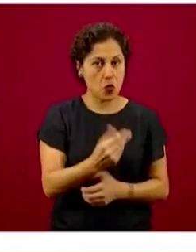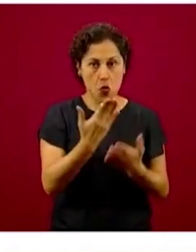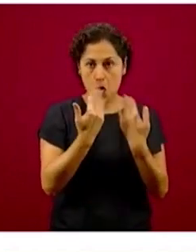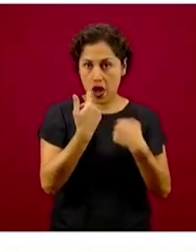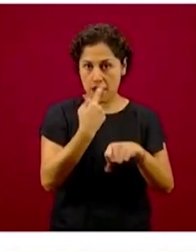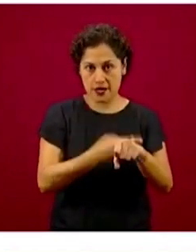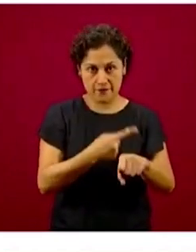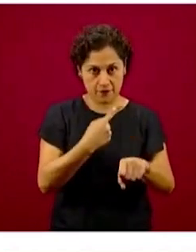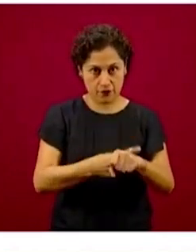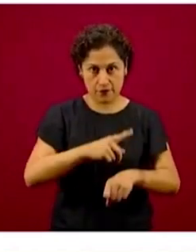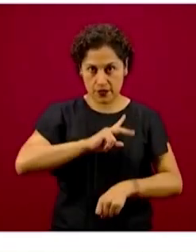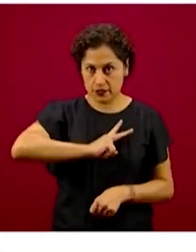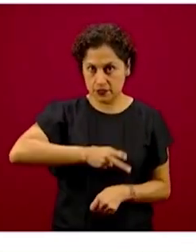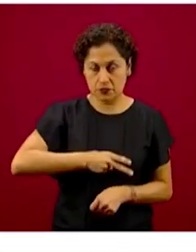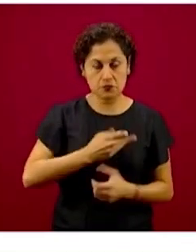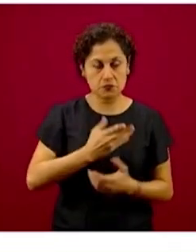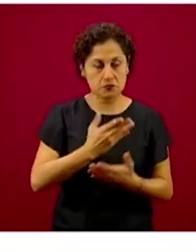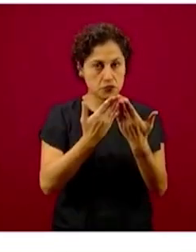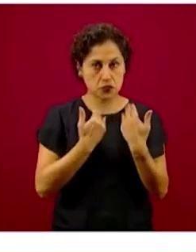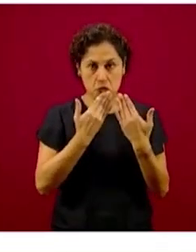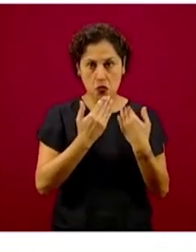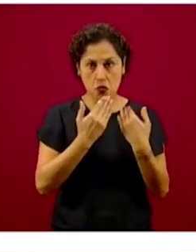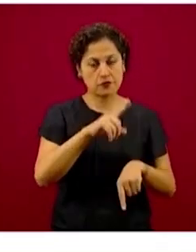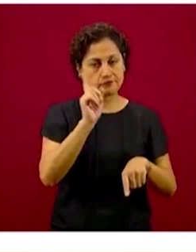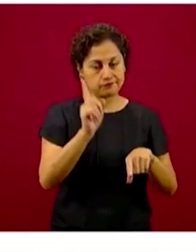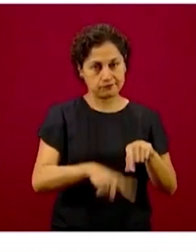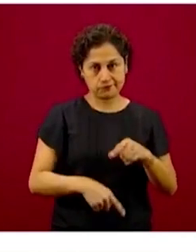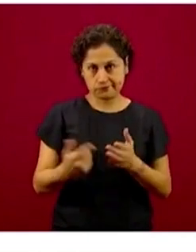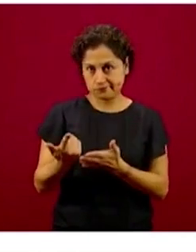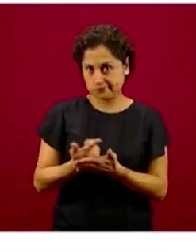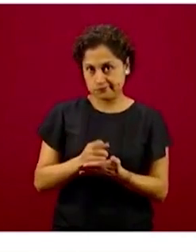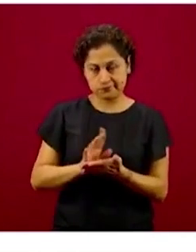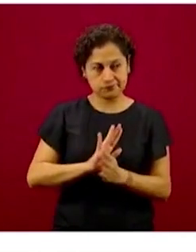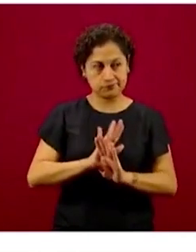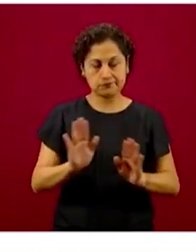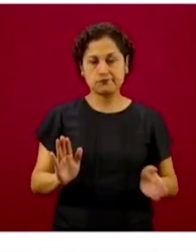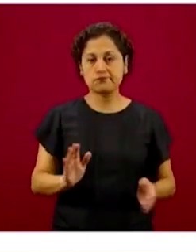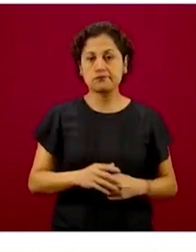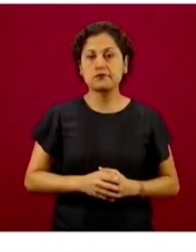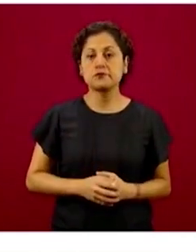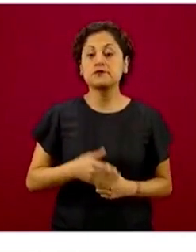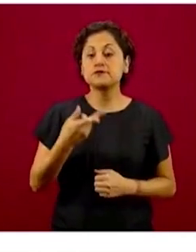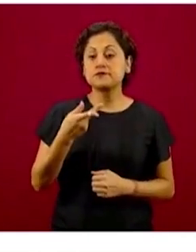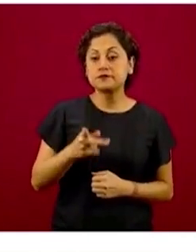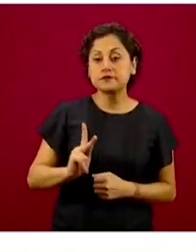y por lo tanto fue descartada la enfermedad de COVID-19, no así en